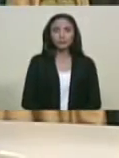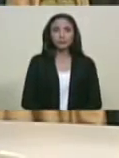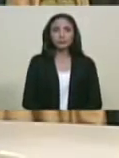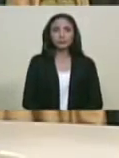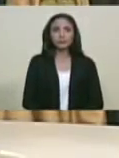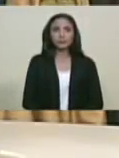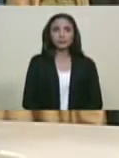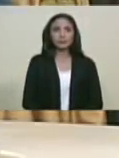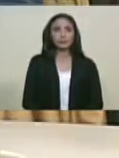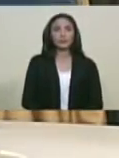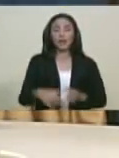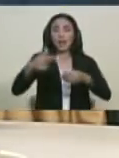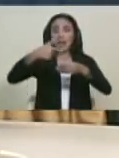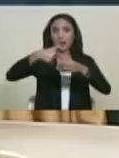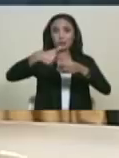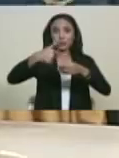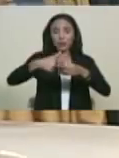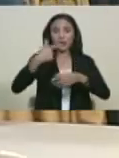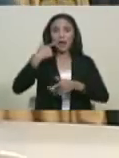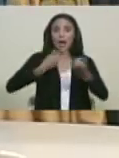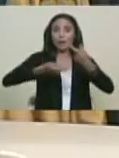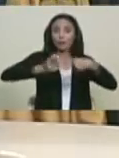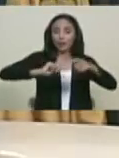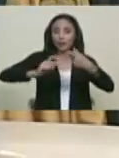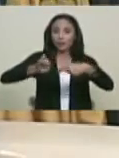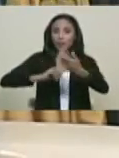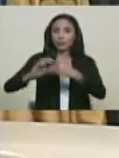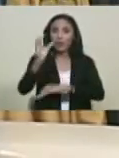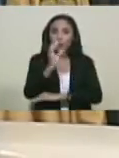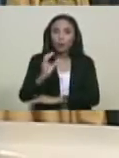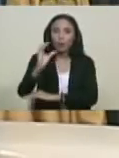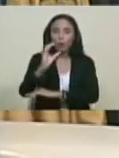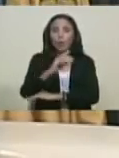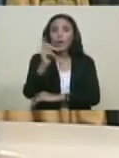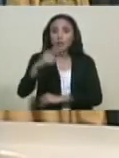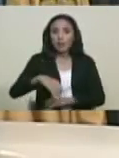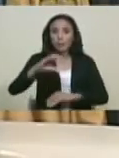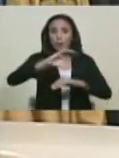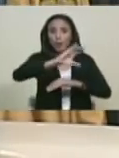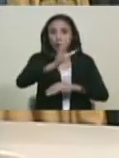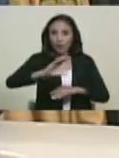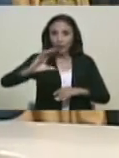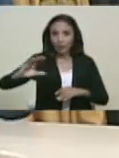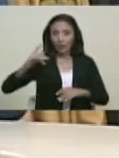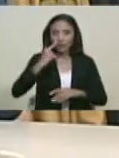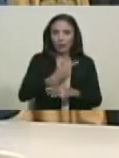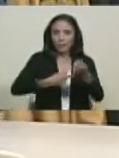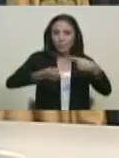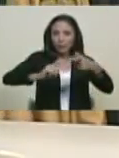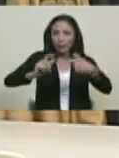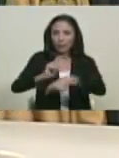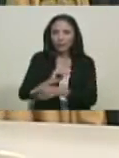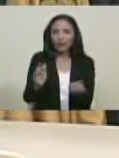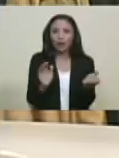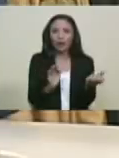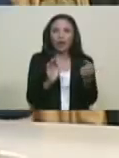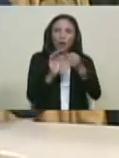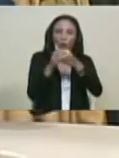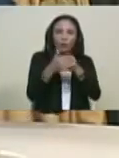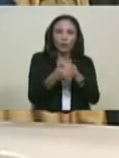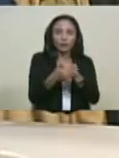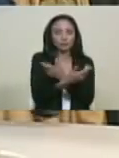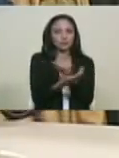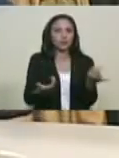por la gasolina que se va a colombia se va al caribe también eso es una anomalía